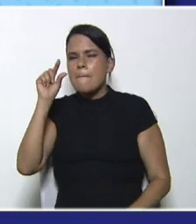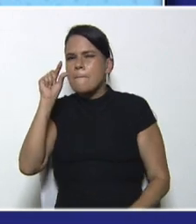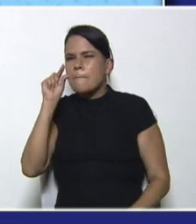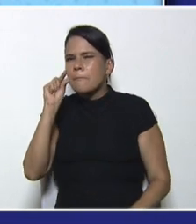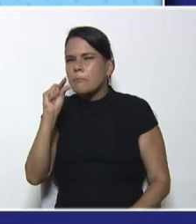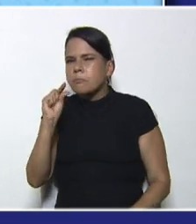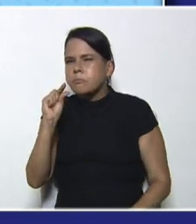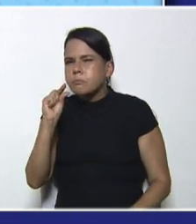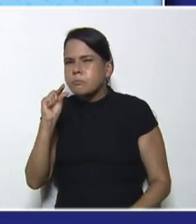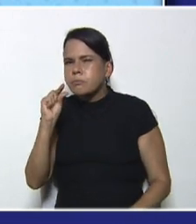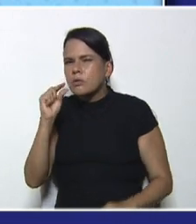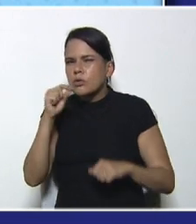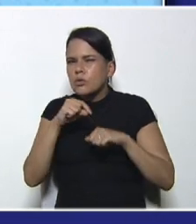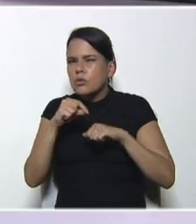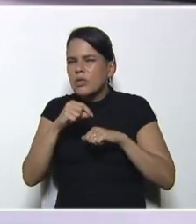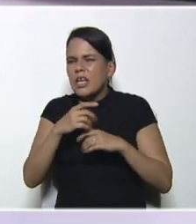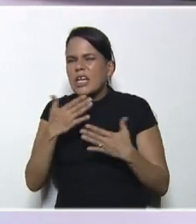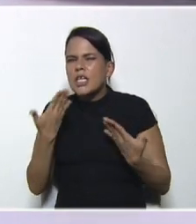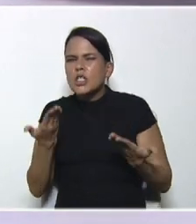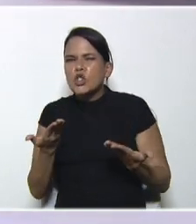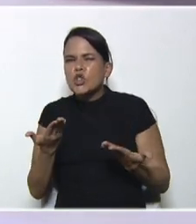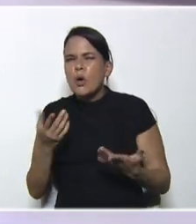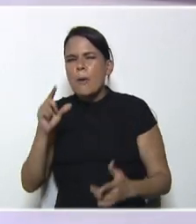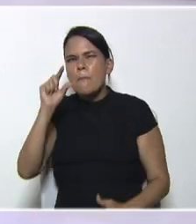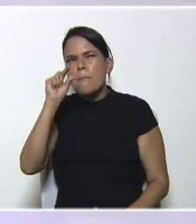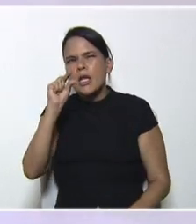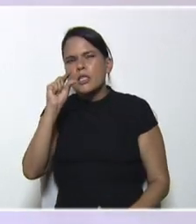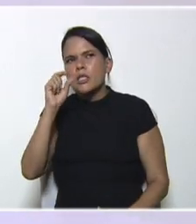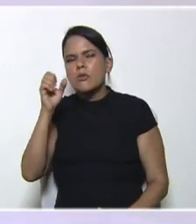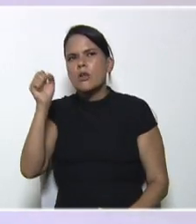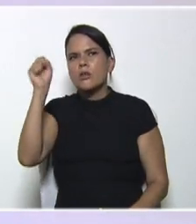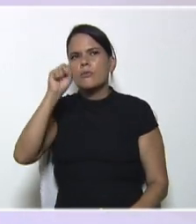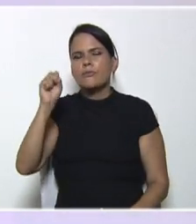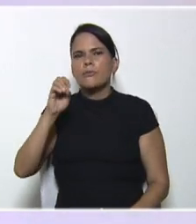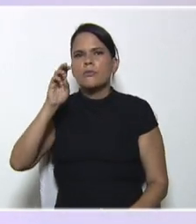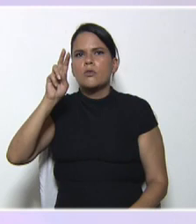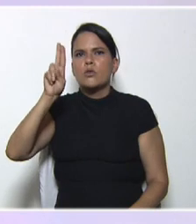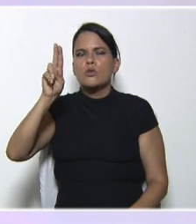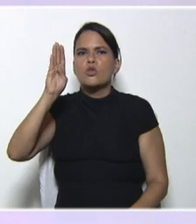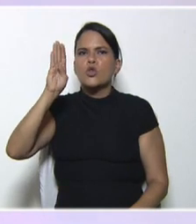caso ustedes preguntarán, ¿qué son partículas subatómicas y cómo pueden